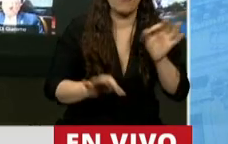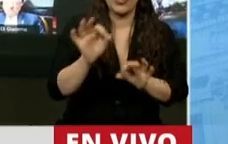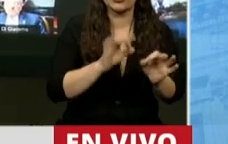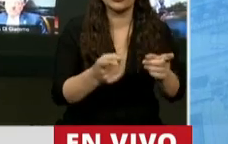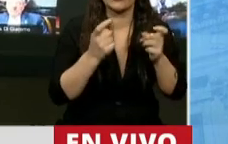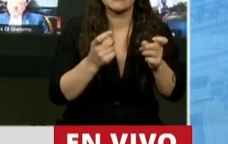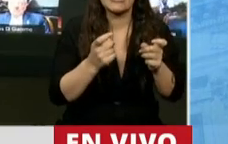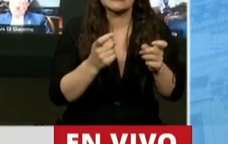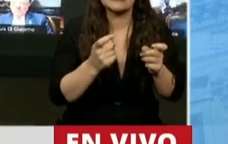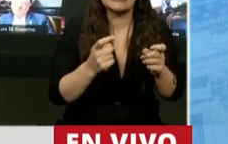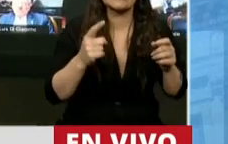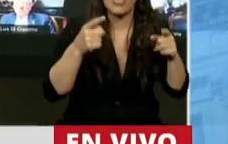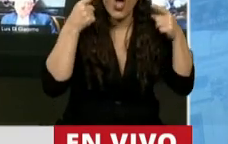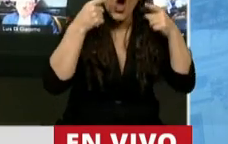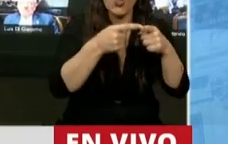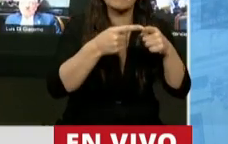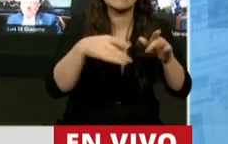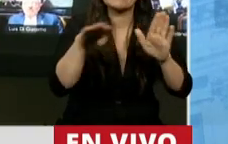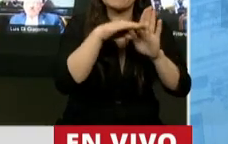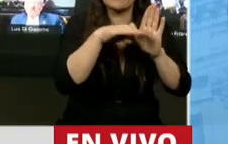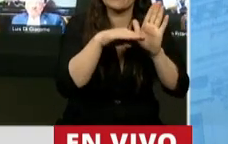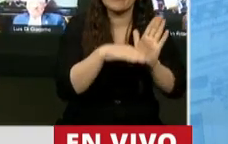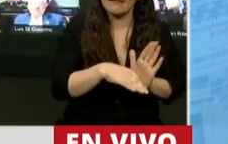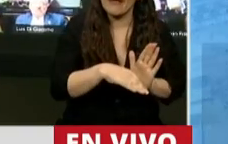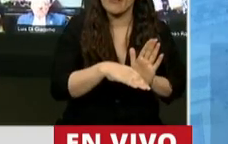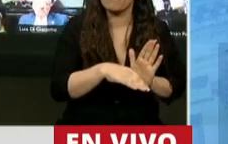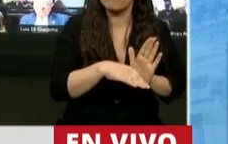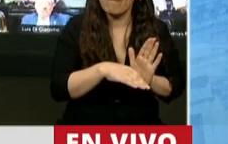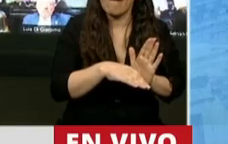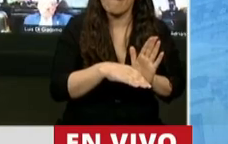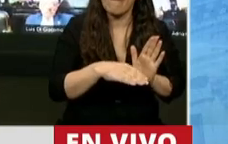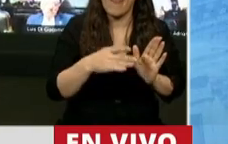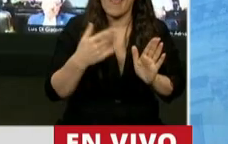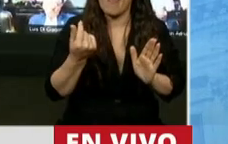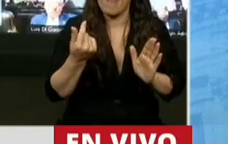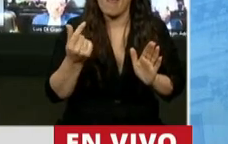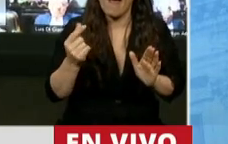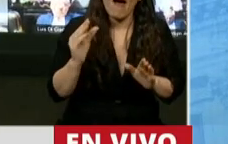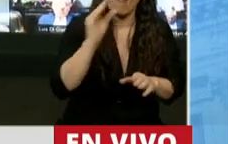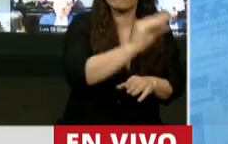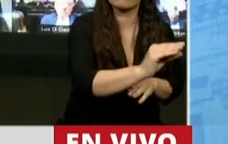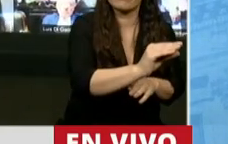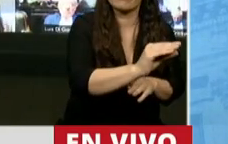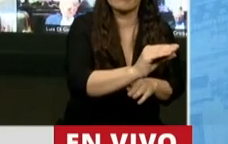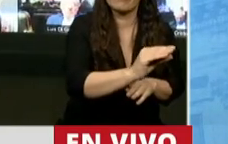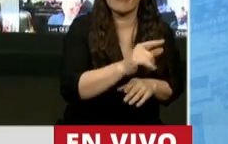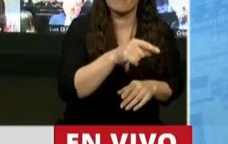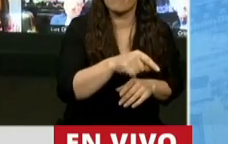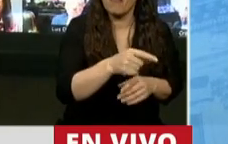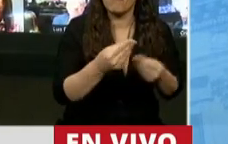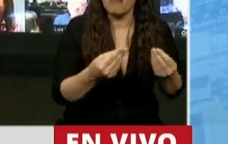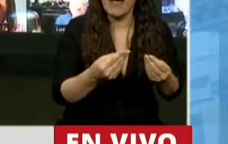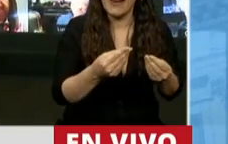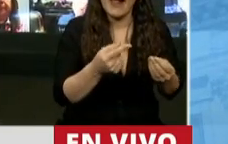proyectos, criterios objetivos para poder asignar transferencias y, en consecuencias,